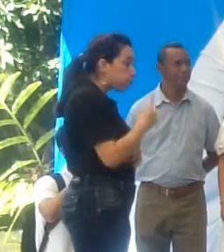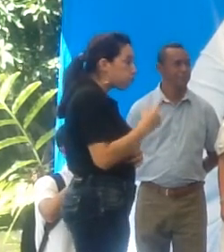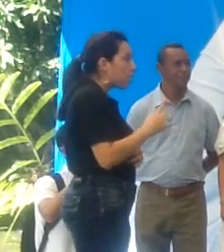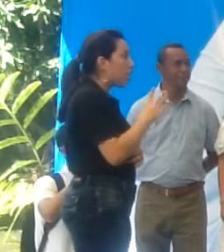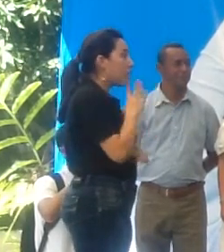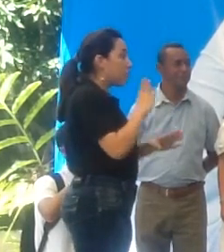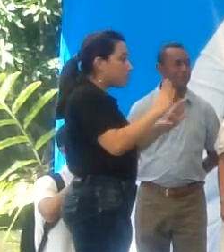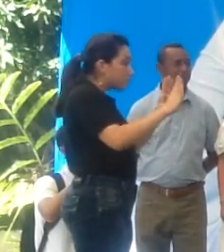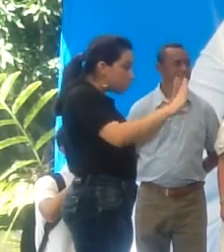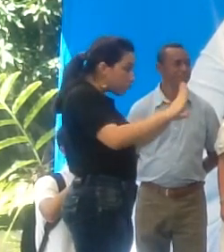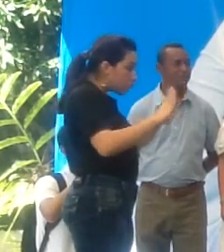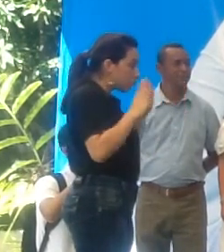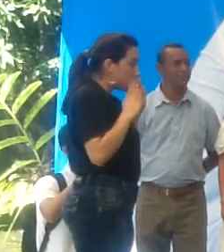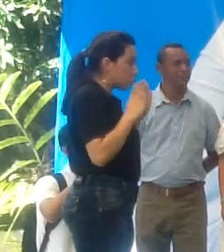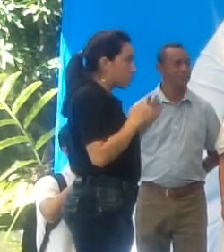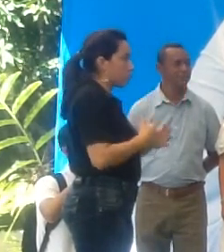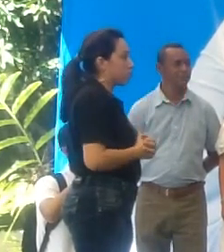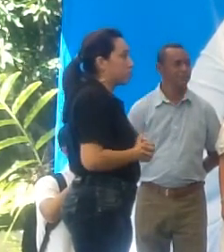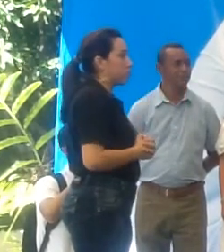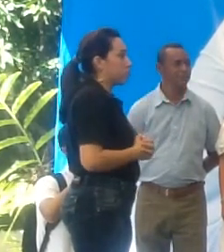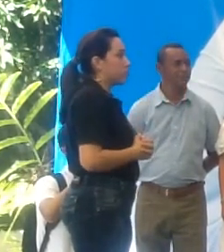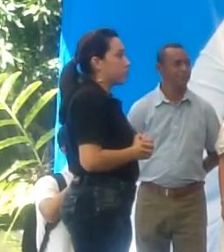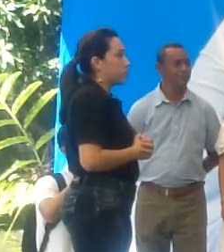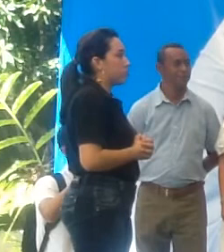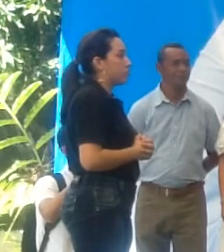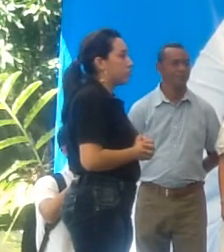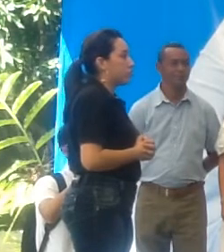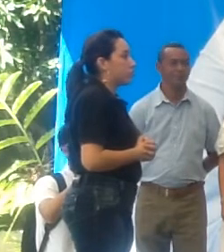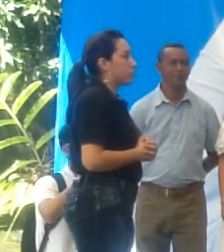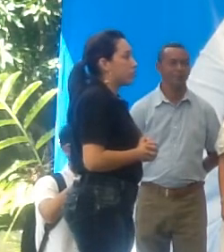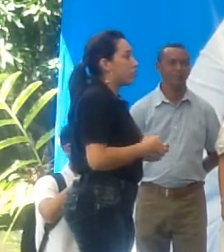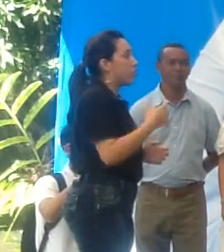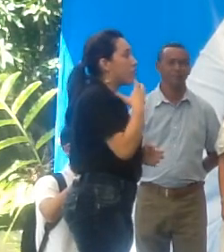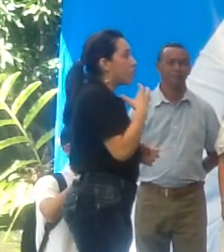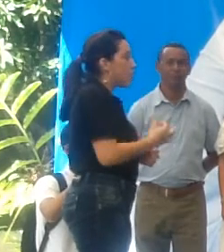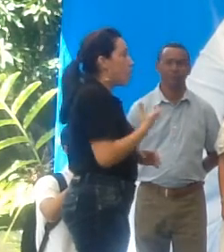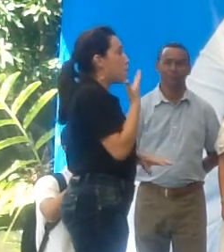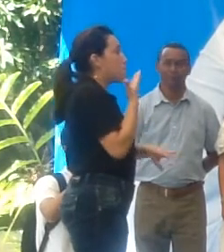nos escuchan es que nos propongamos